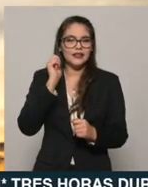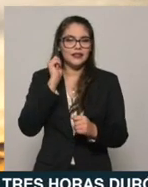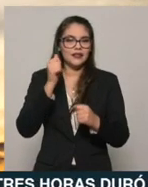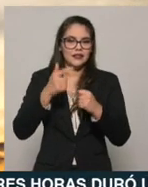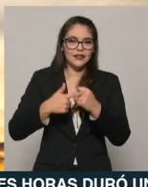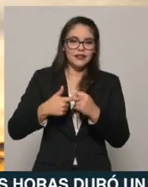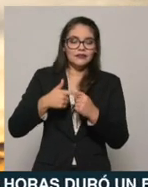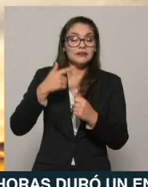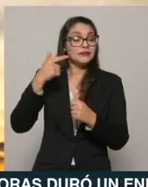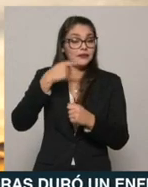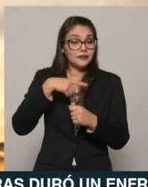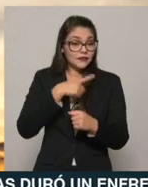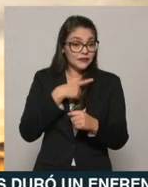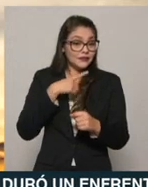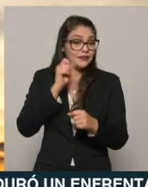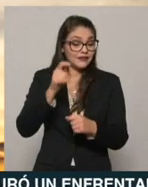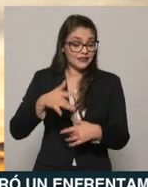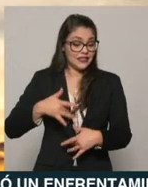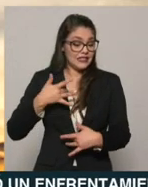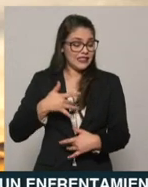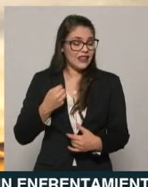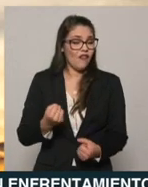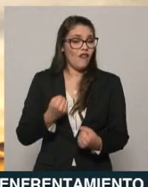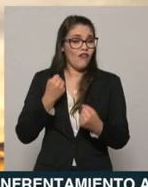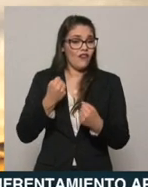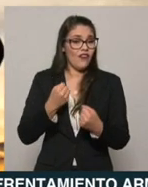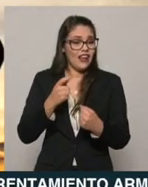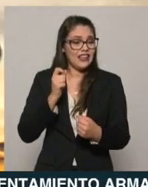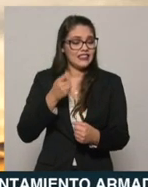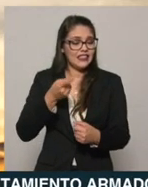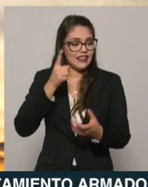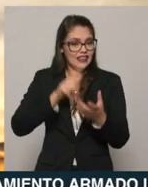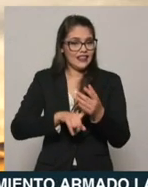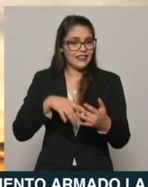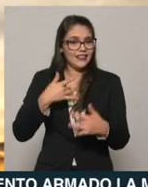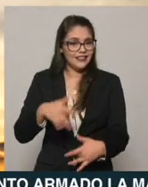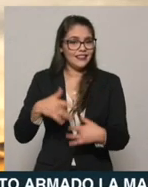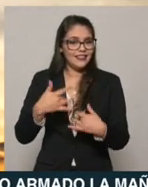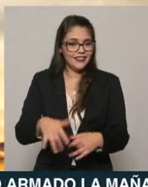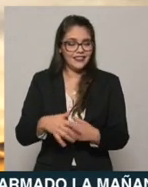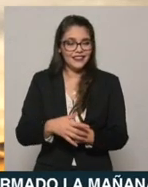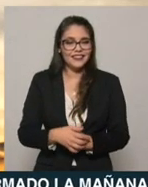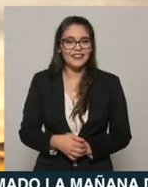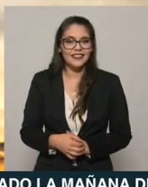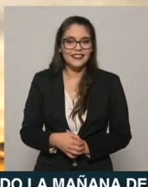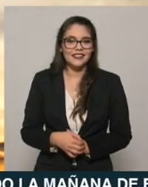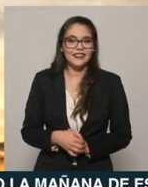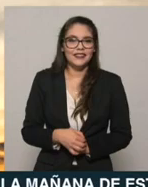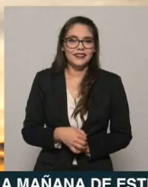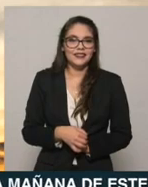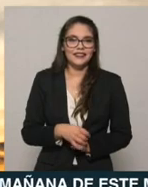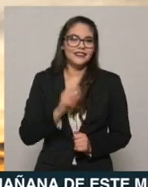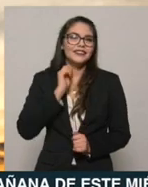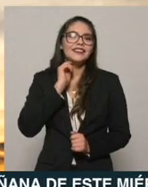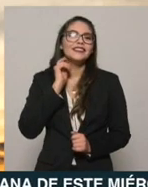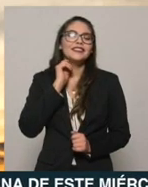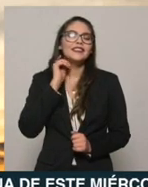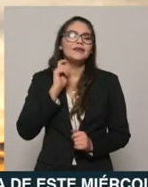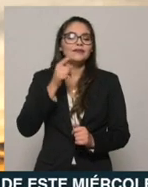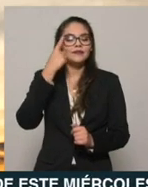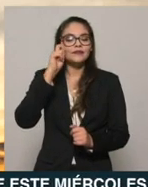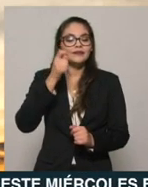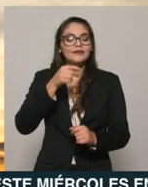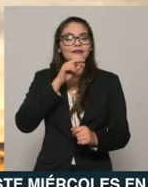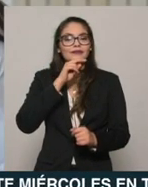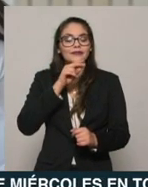acabar con este sentimiento tan fuerte que es el dolor emocional y tal vez hasta de acabar su vida,